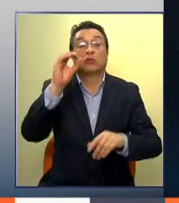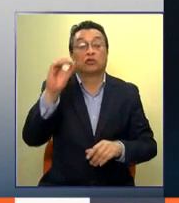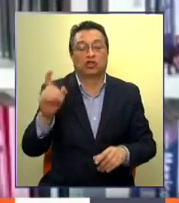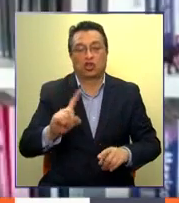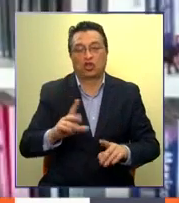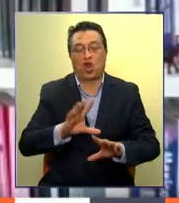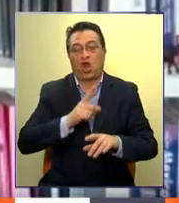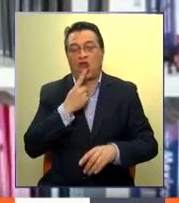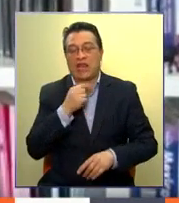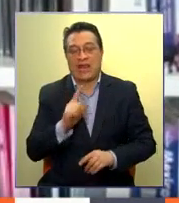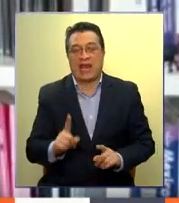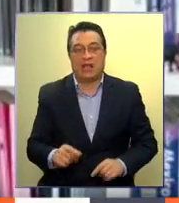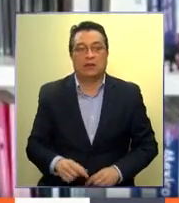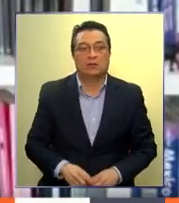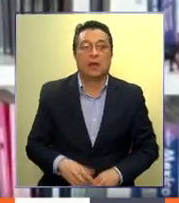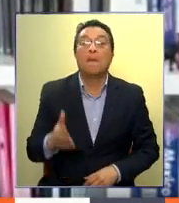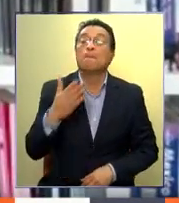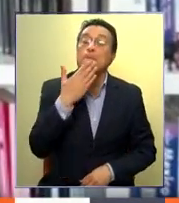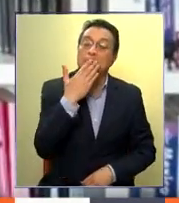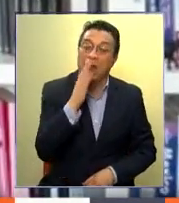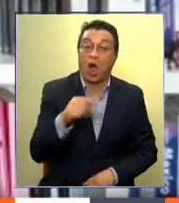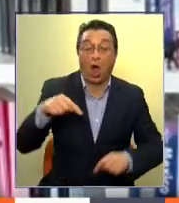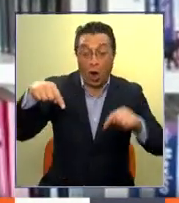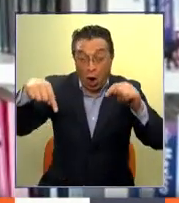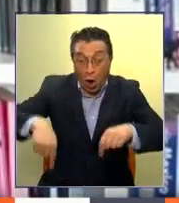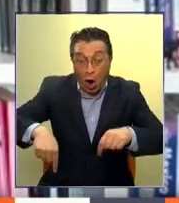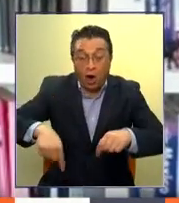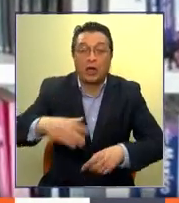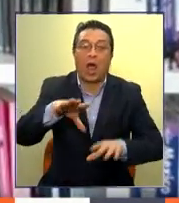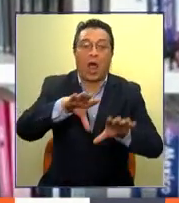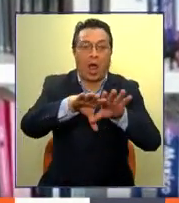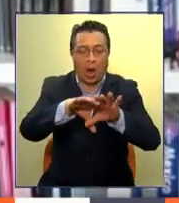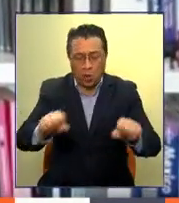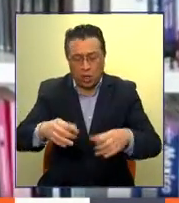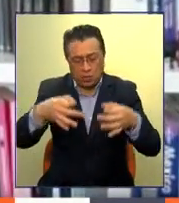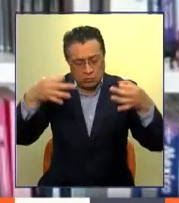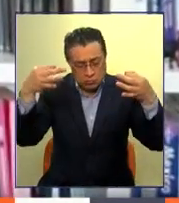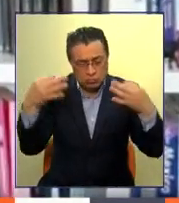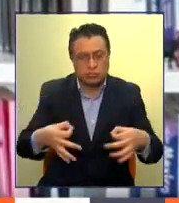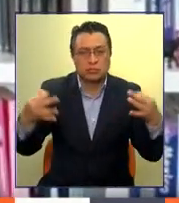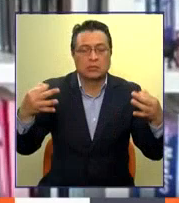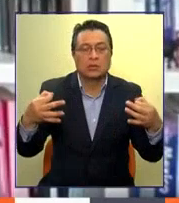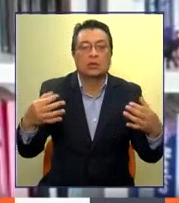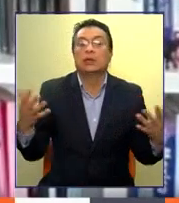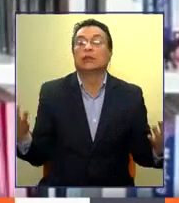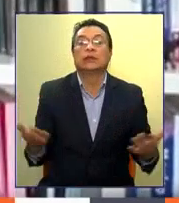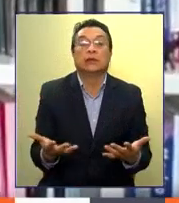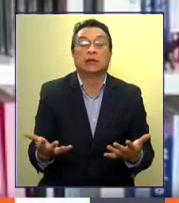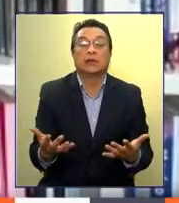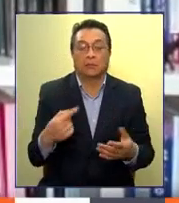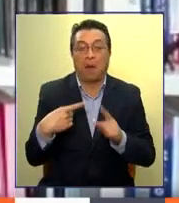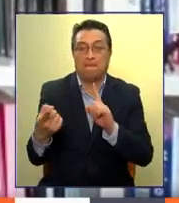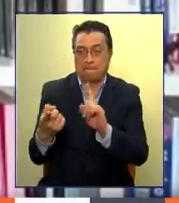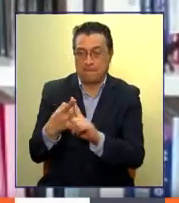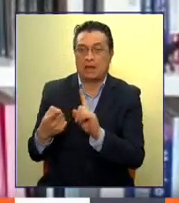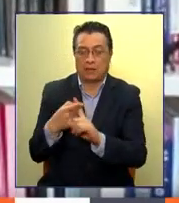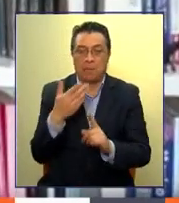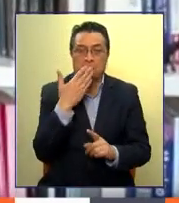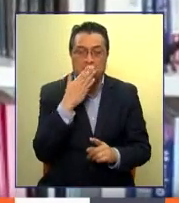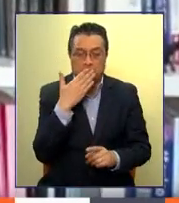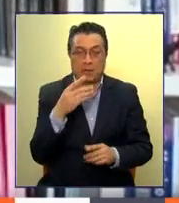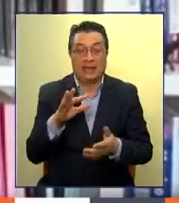desacuerdo es mucho mejor que hoy día nos pongamos de acuerdo con participación de expertos de salud